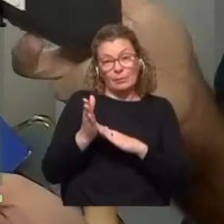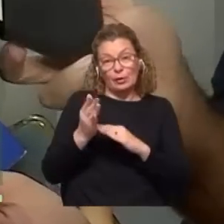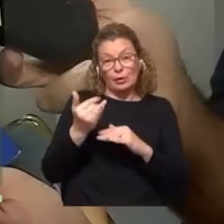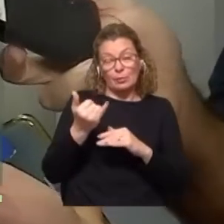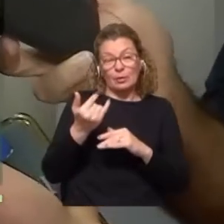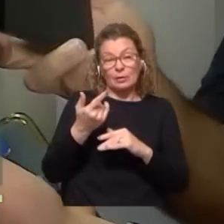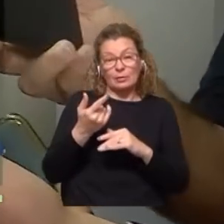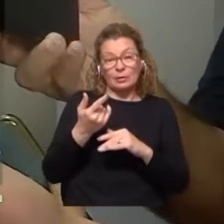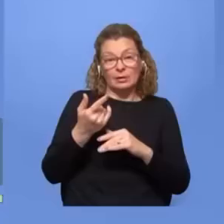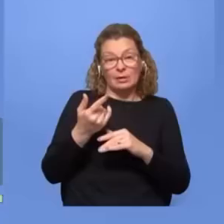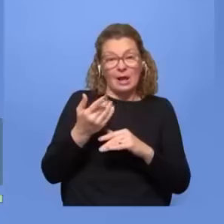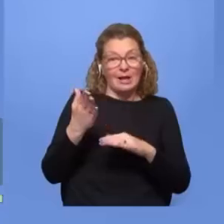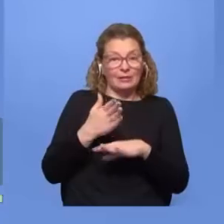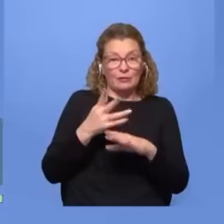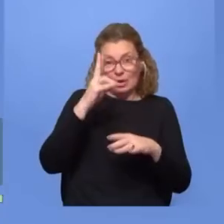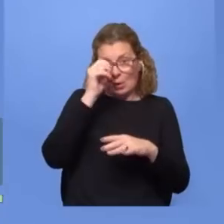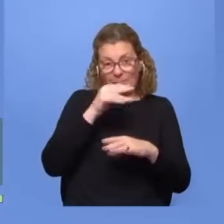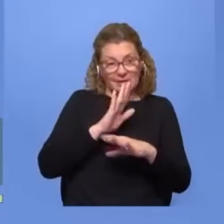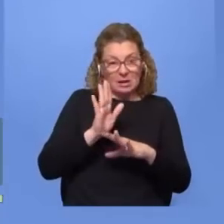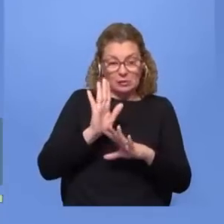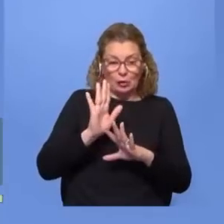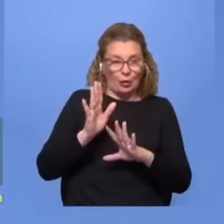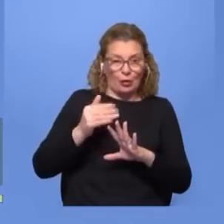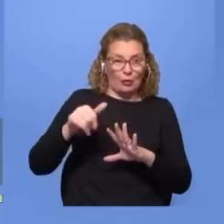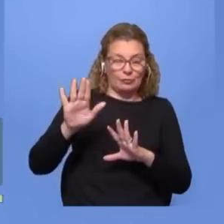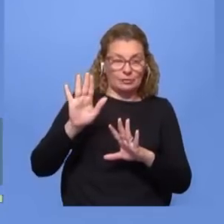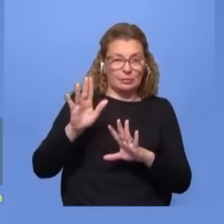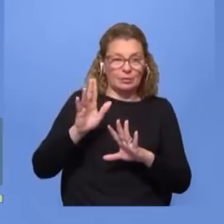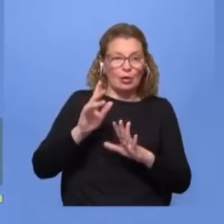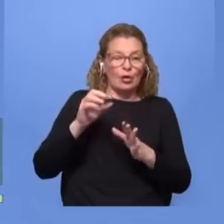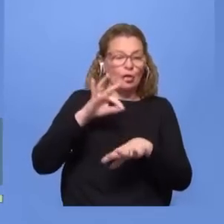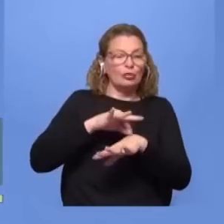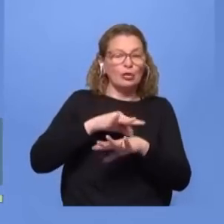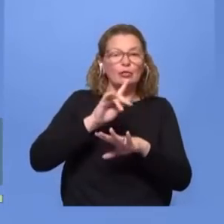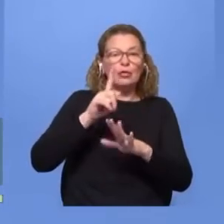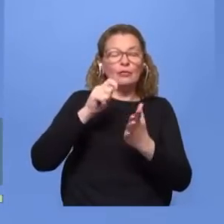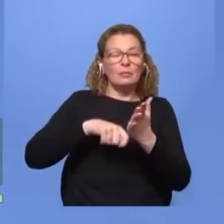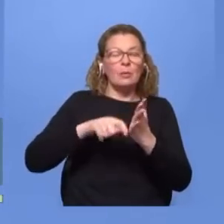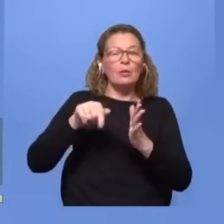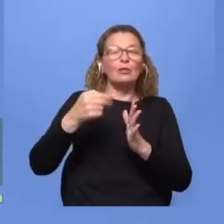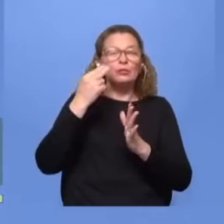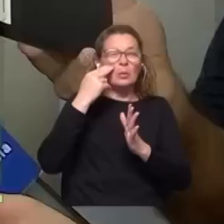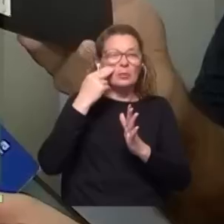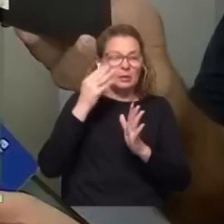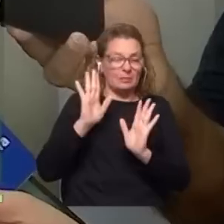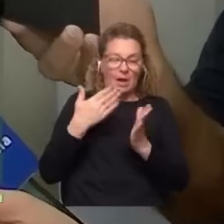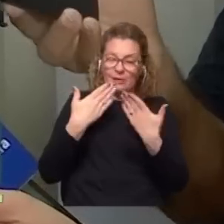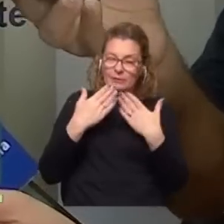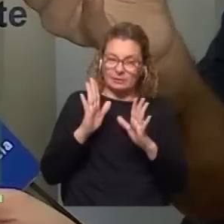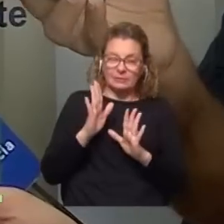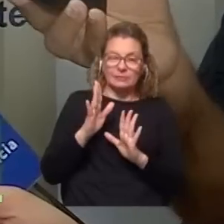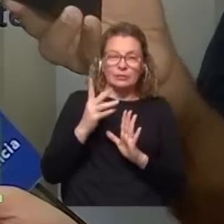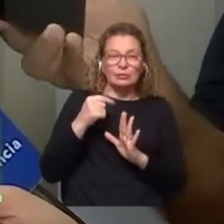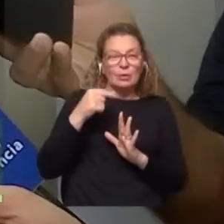sin tener el alta Más allá del caso puntual que es un caso dramático por otras razones que no voy a ingresar yo